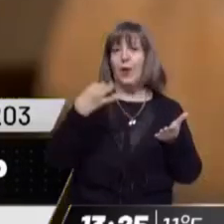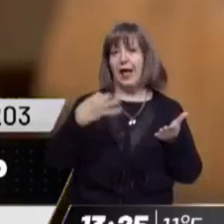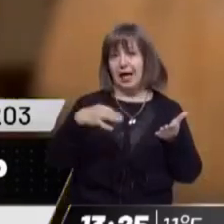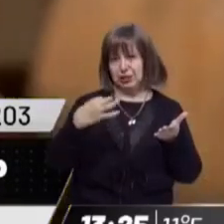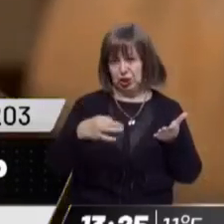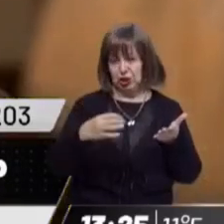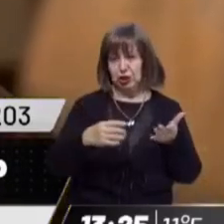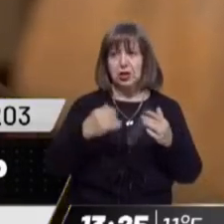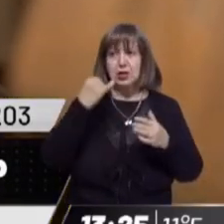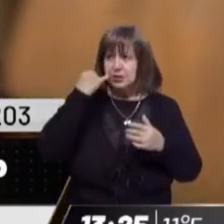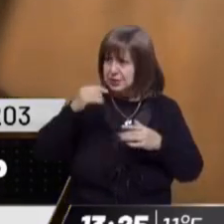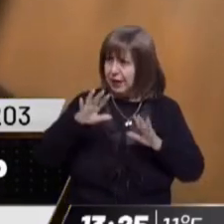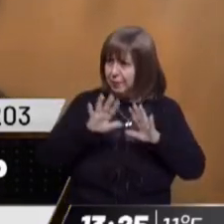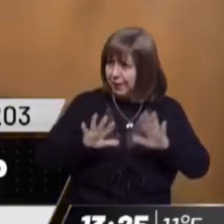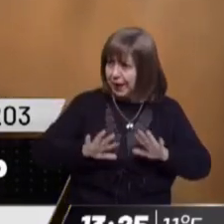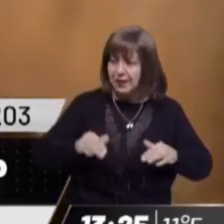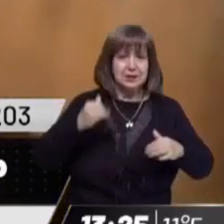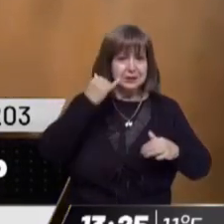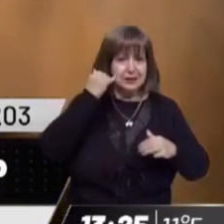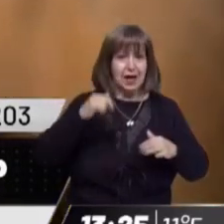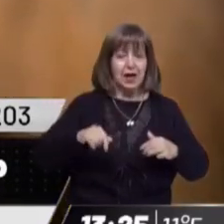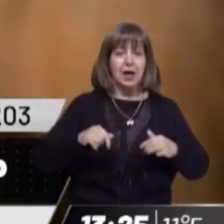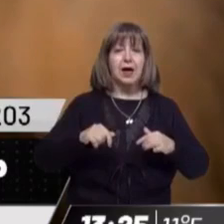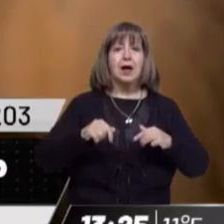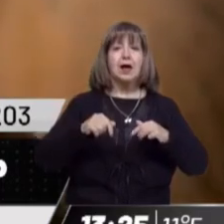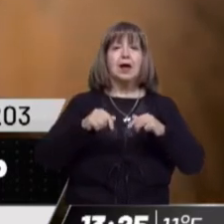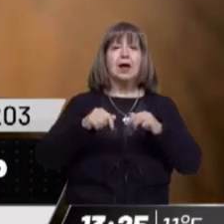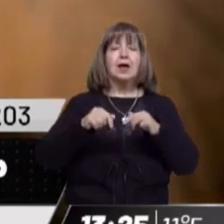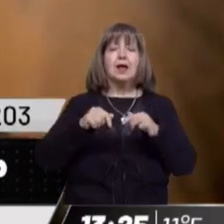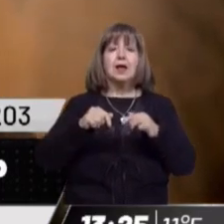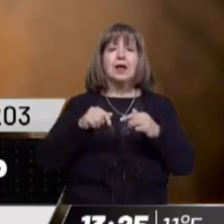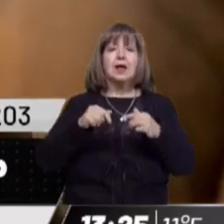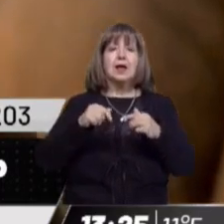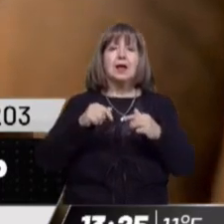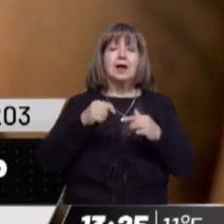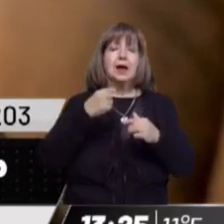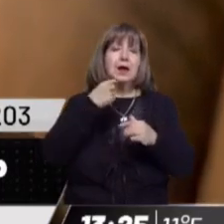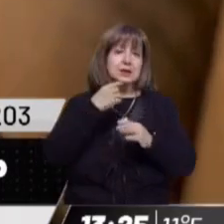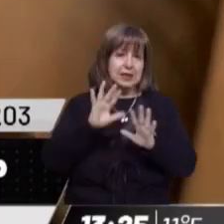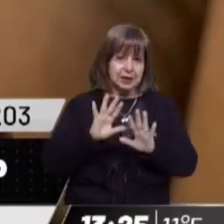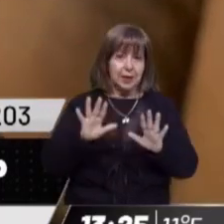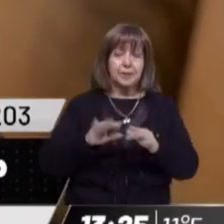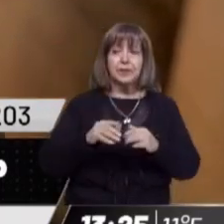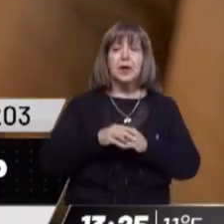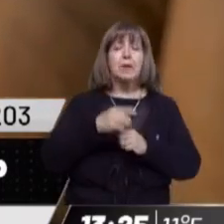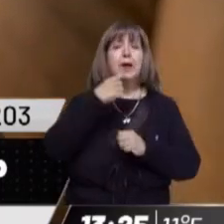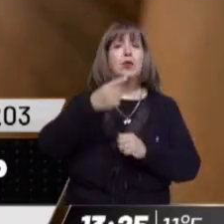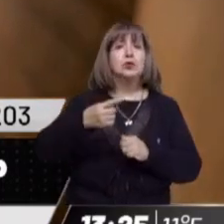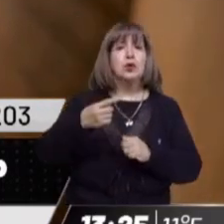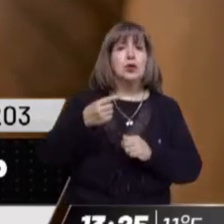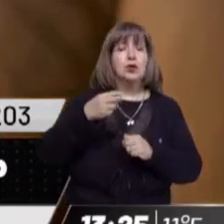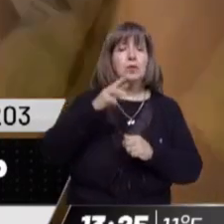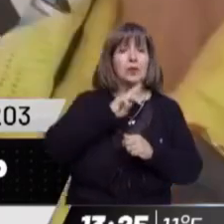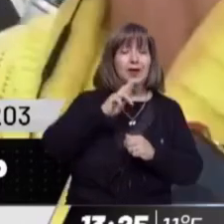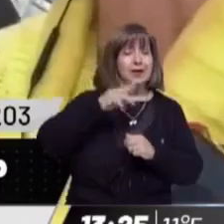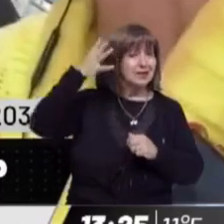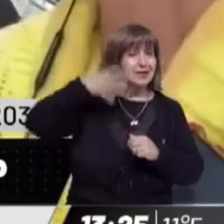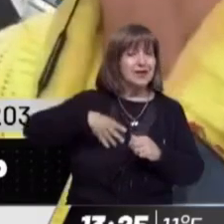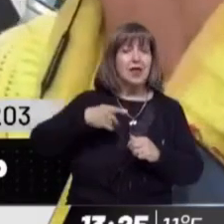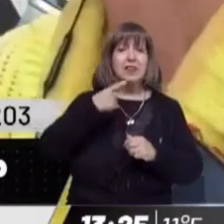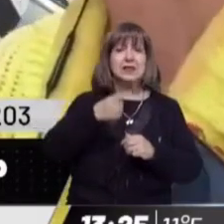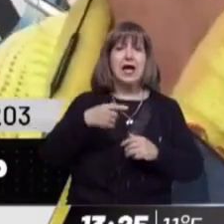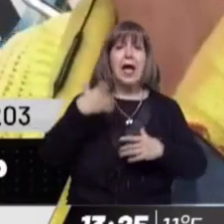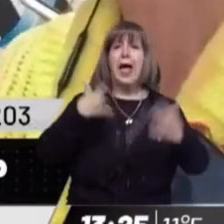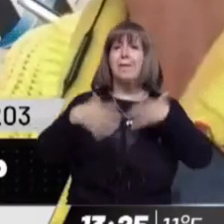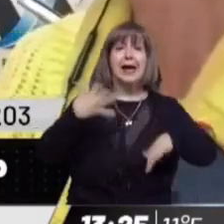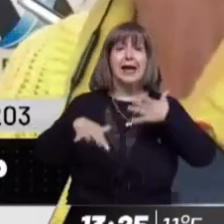Está operativo ya. ¿No es para situaciones de emergencia? No, en situaciones de emergencia el 911, claro. Siempre, a toda hora y en